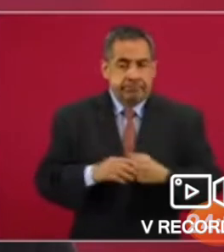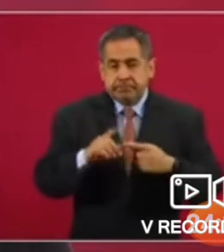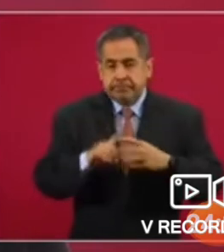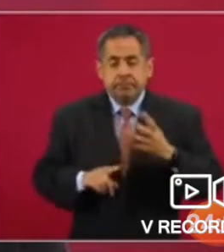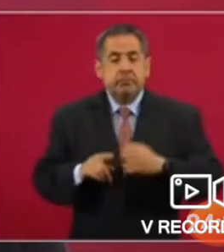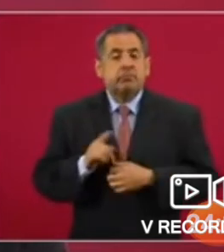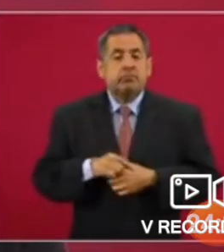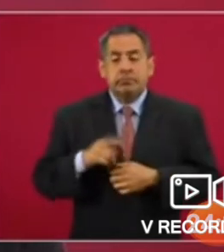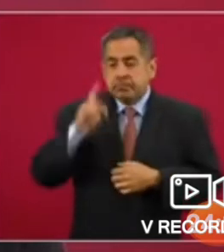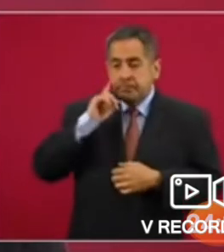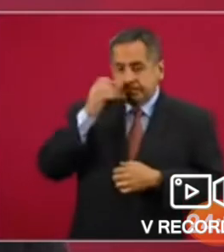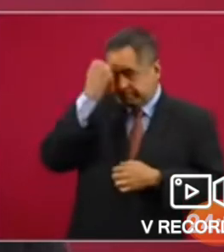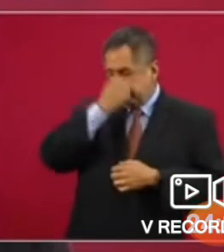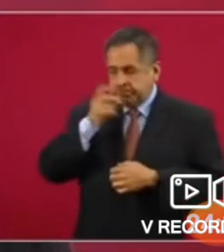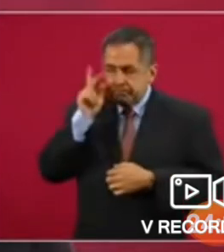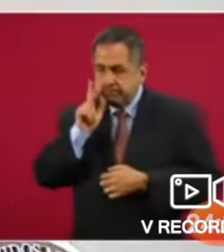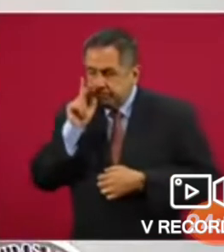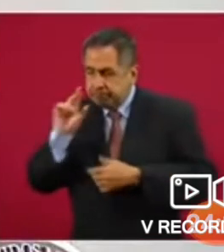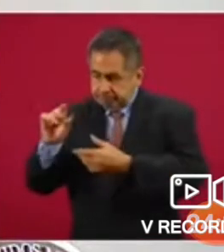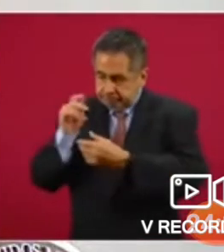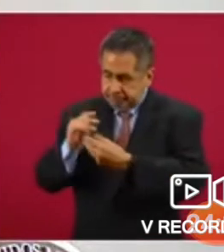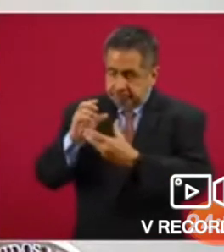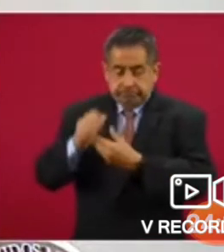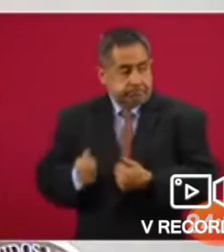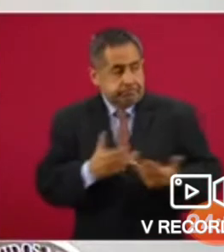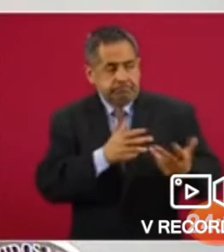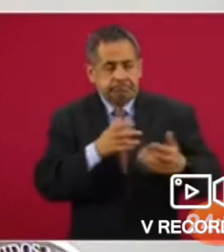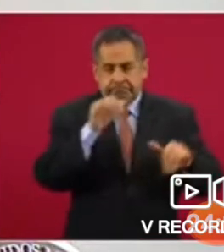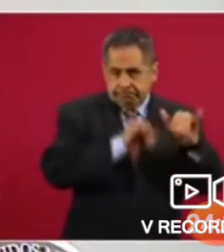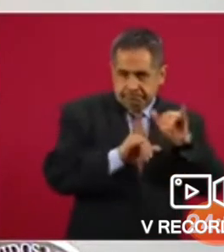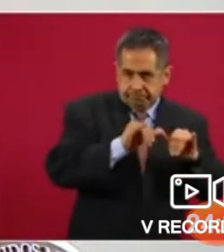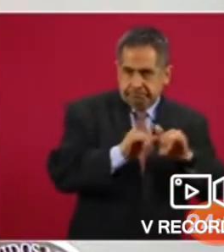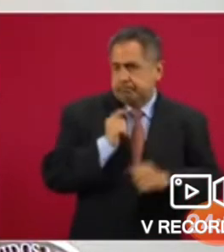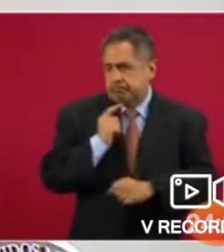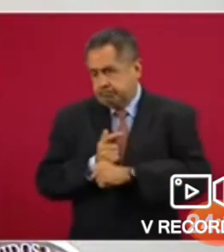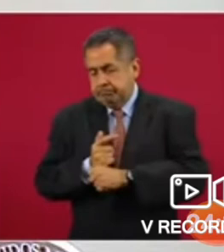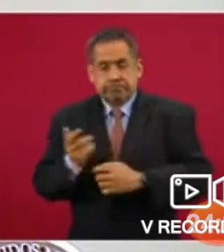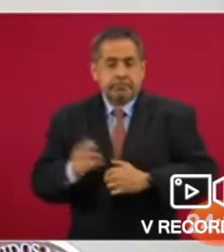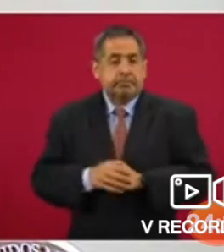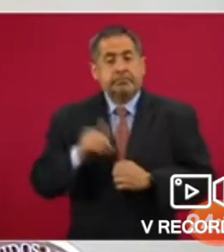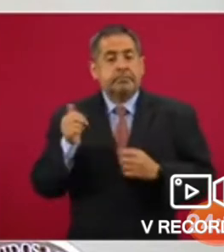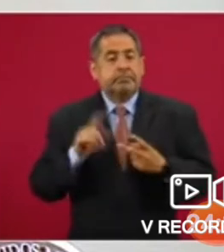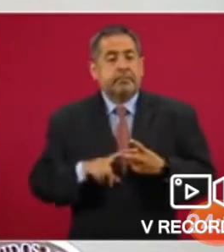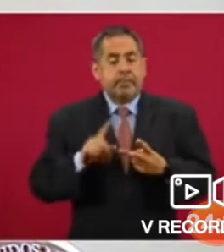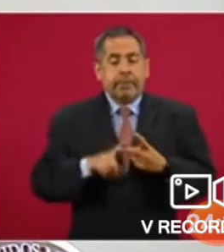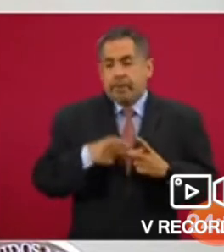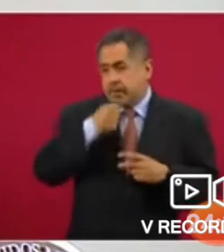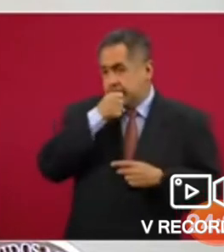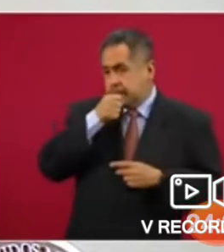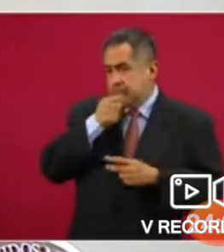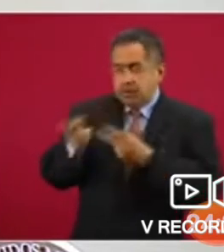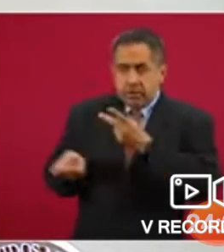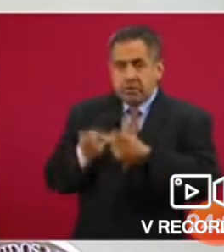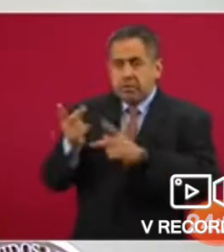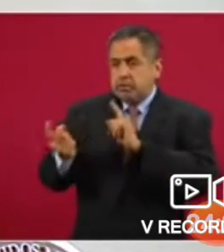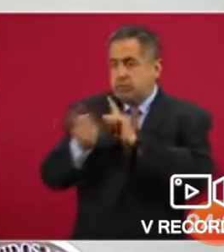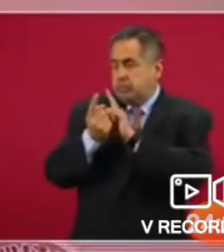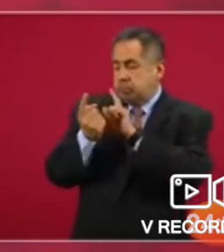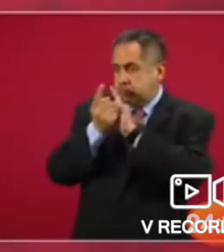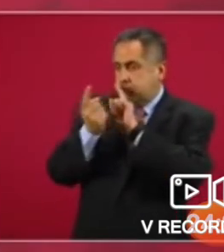el realizar pruebas de laboratorio, pero otro muy importante es el entrevistar a las